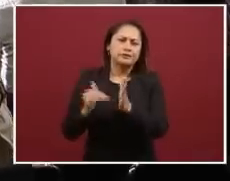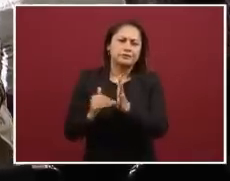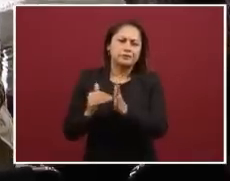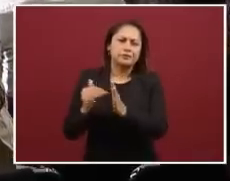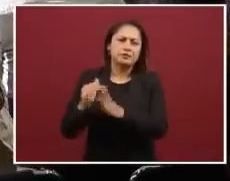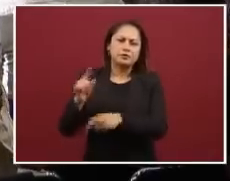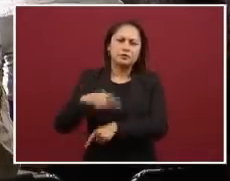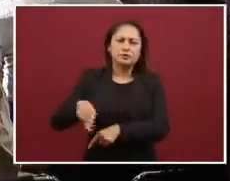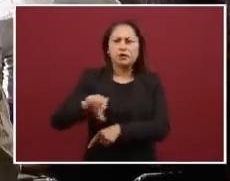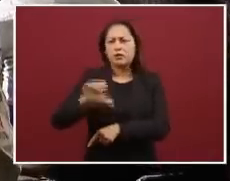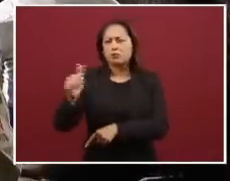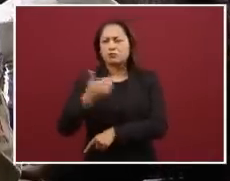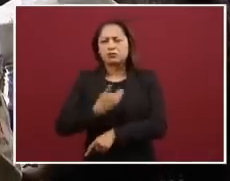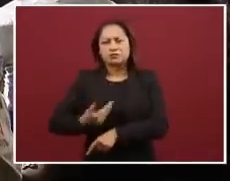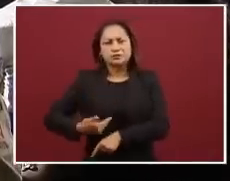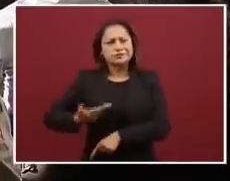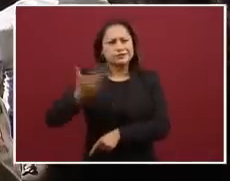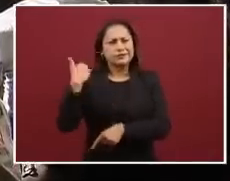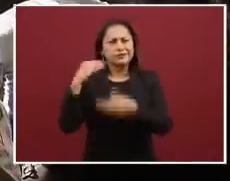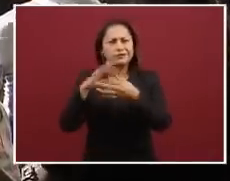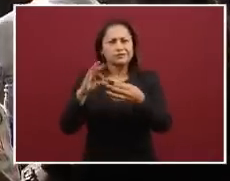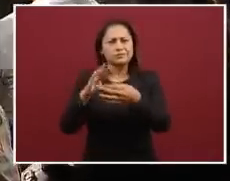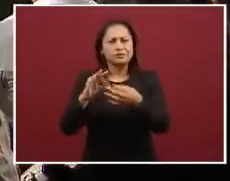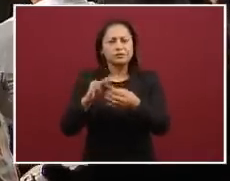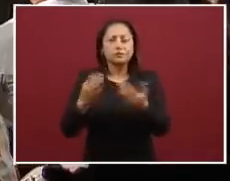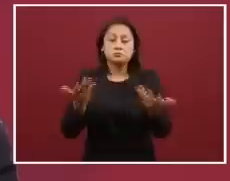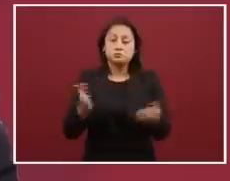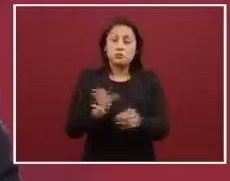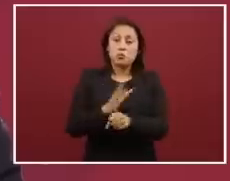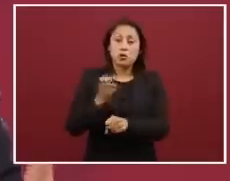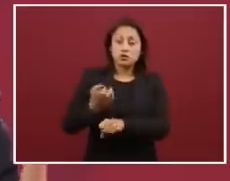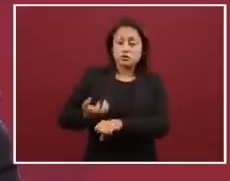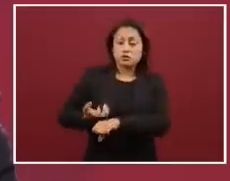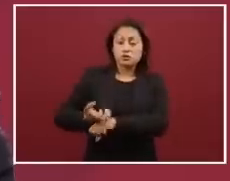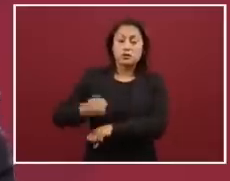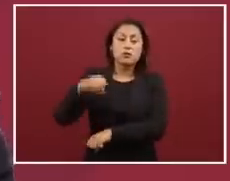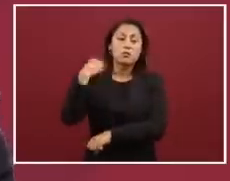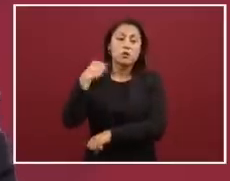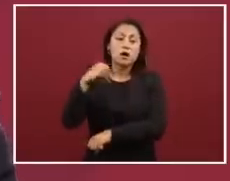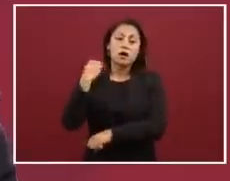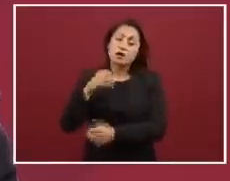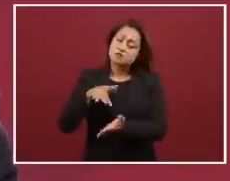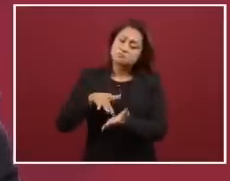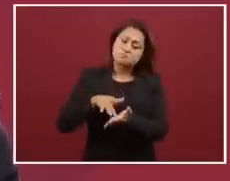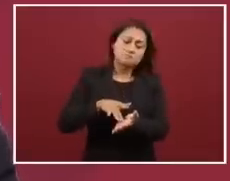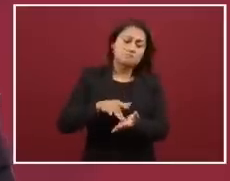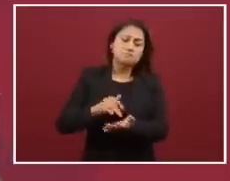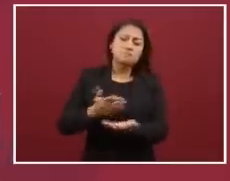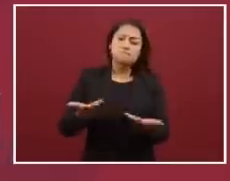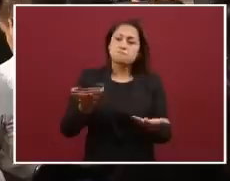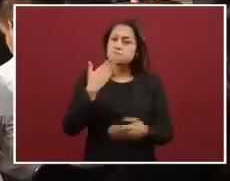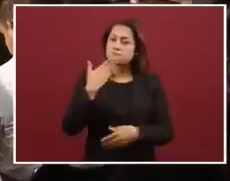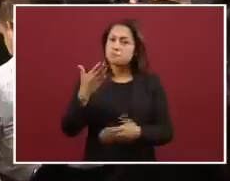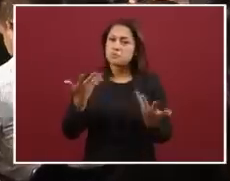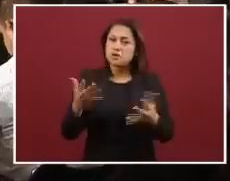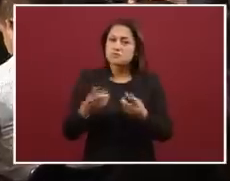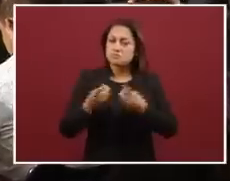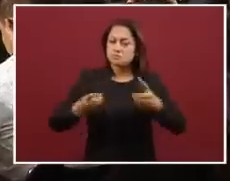señalado el señor presidente. Entonces, Oaxaca respalda este proyecto porque le da orden y desarrollo a México.